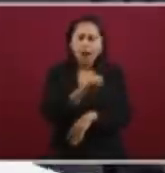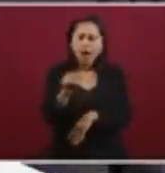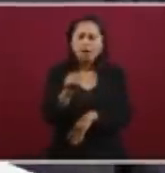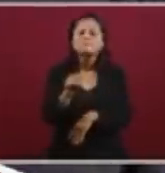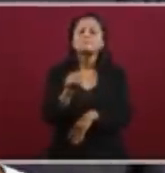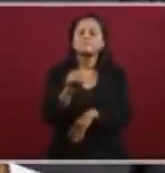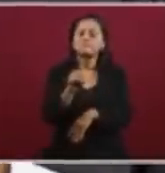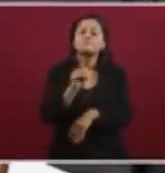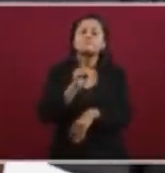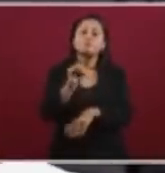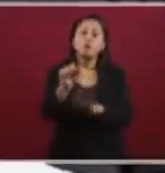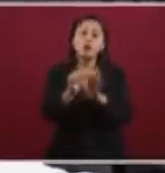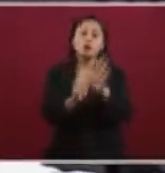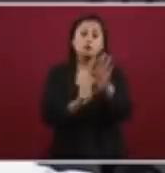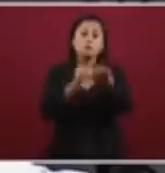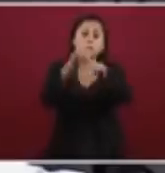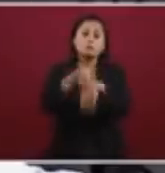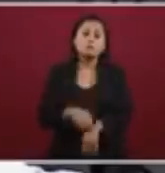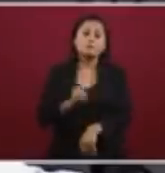no hay que preocuparse